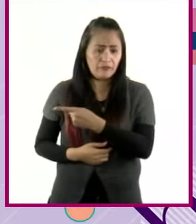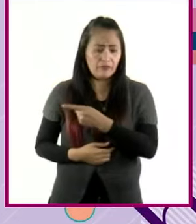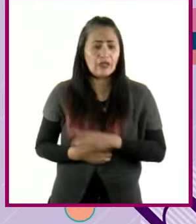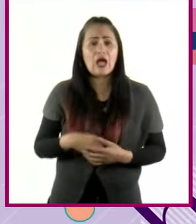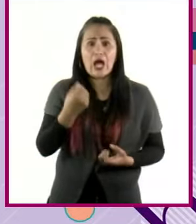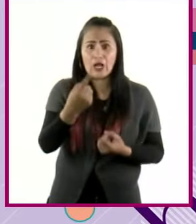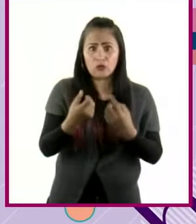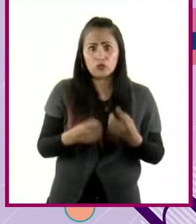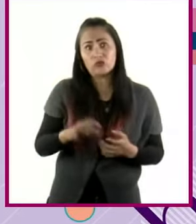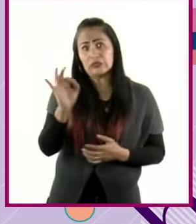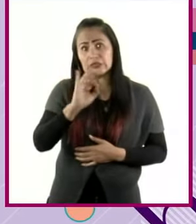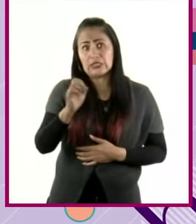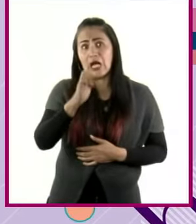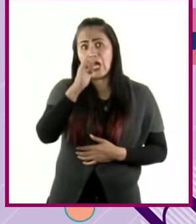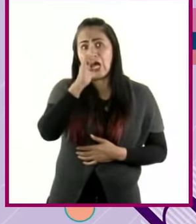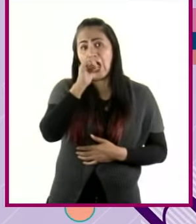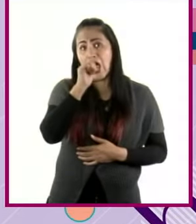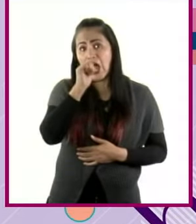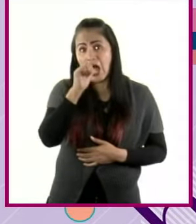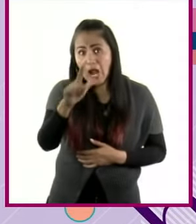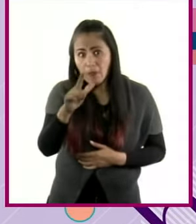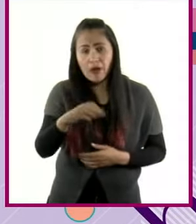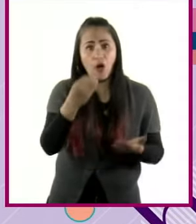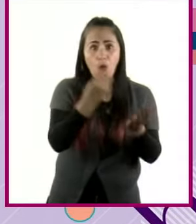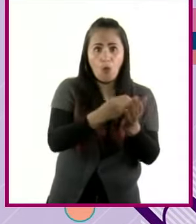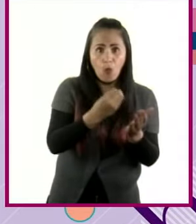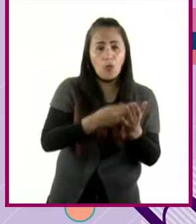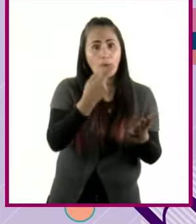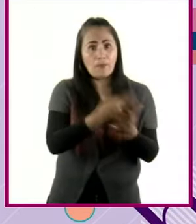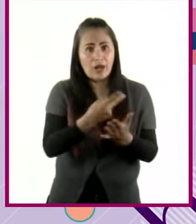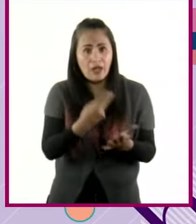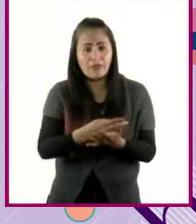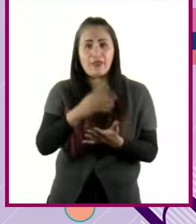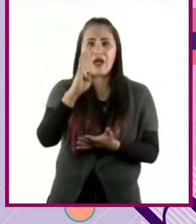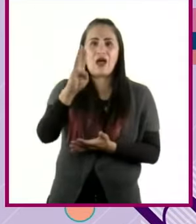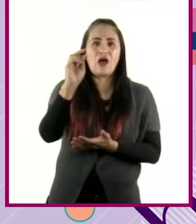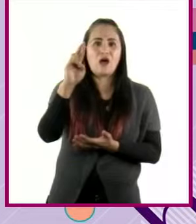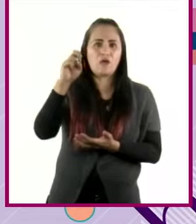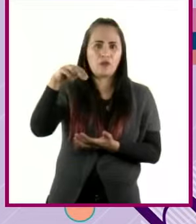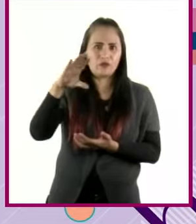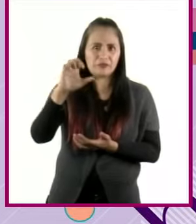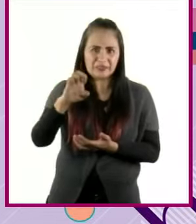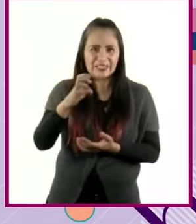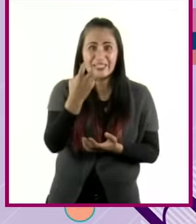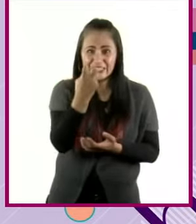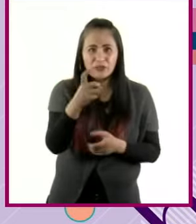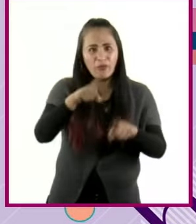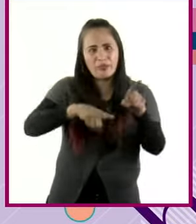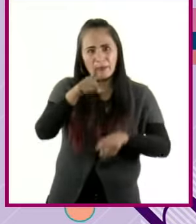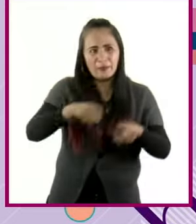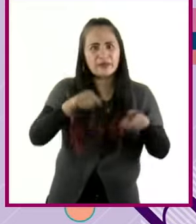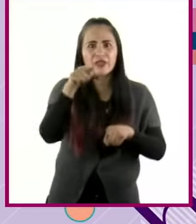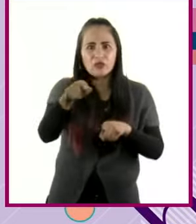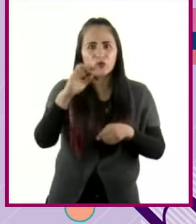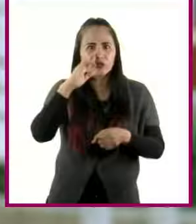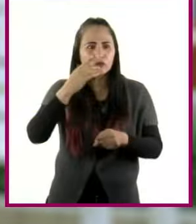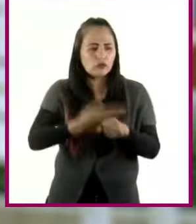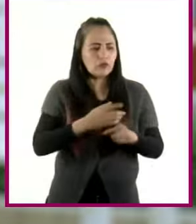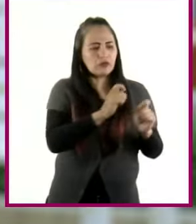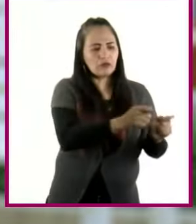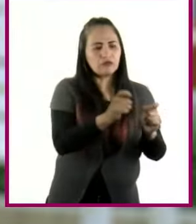oro, otros de plata y de hierro o bronce. Y de acuerdo con eso era la función que te tocaba desempeñar en la